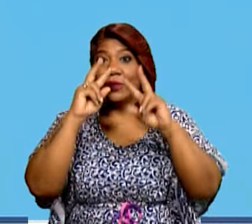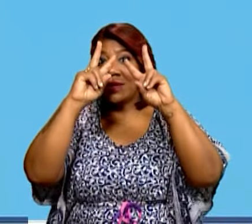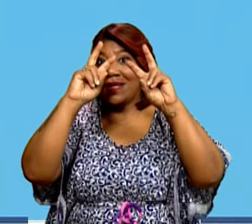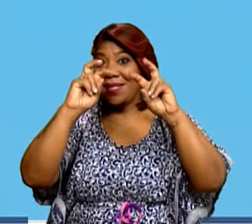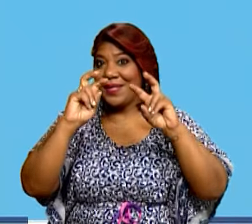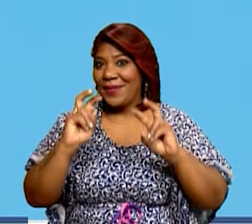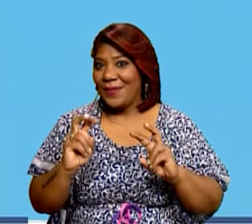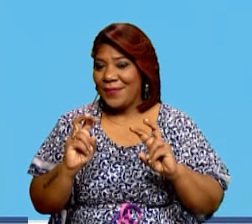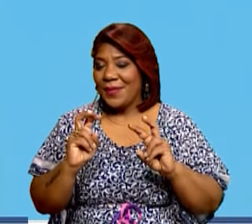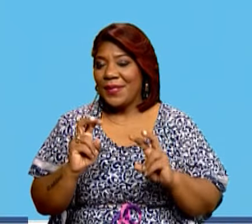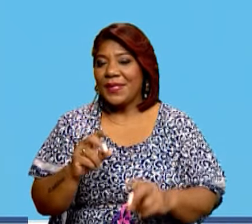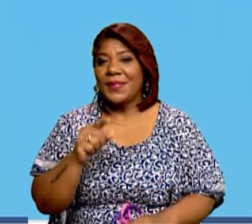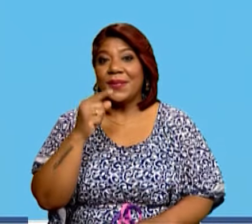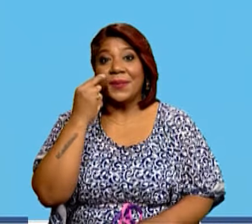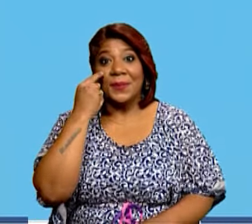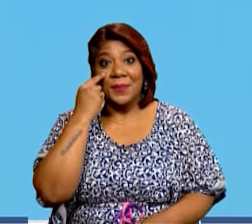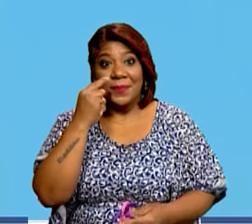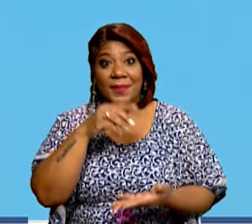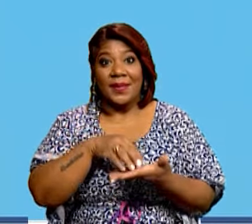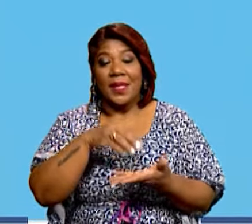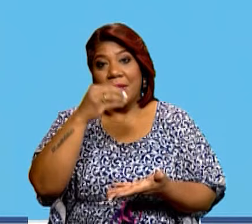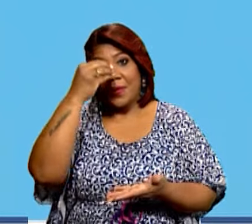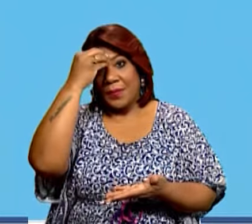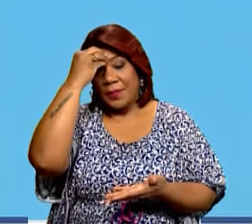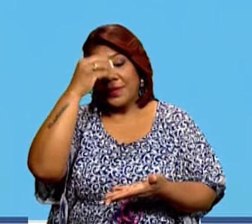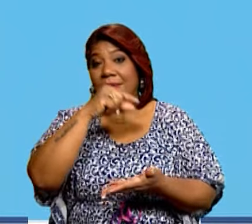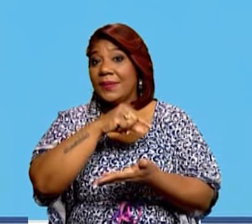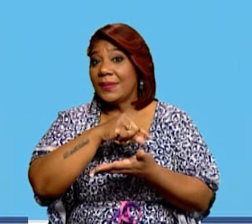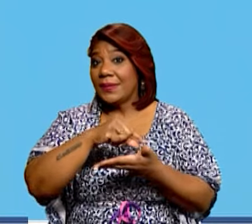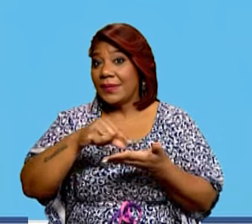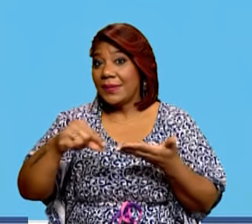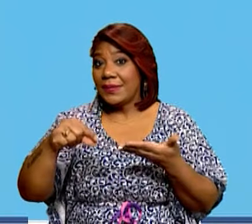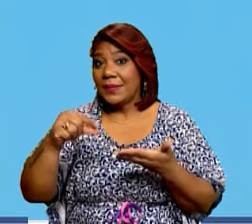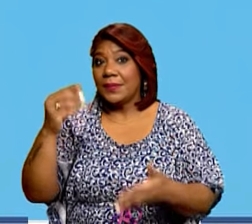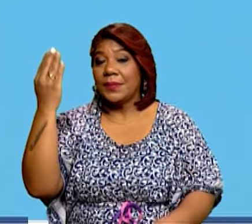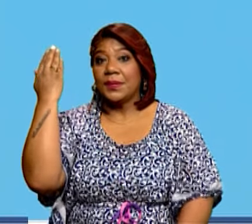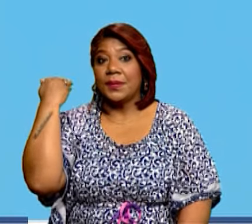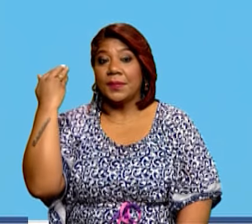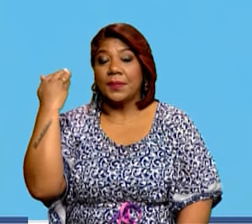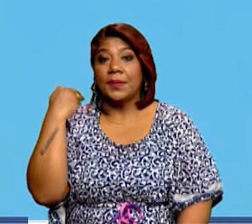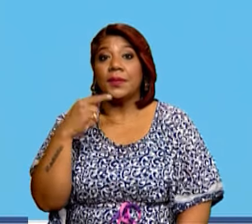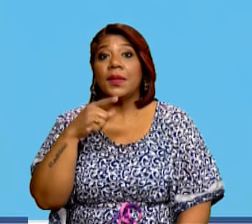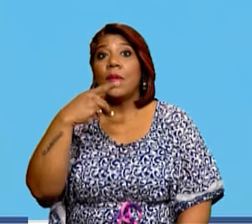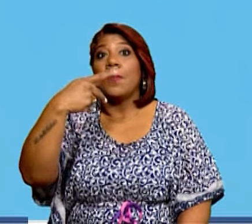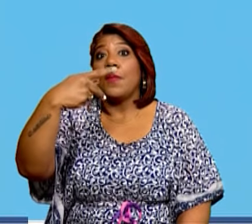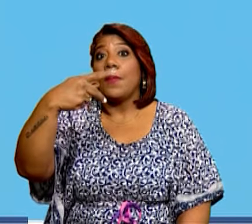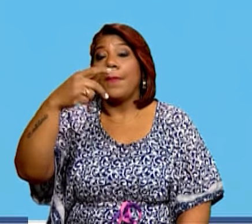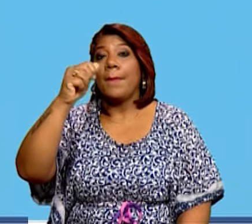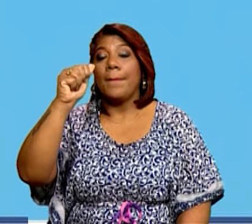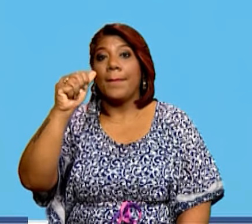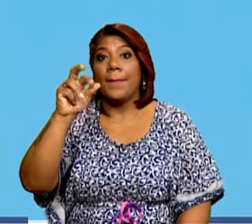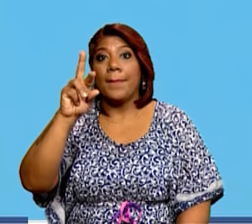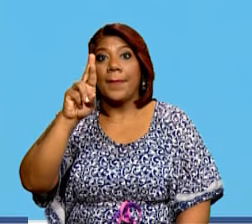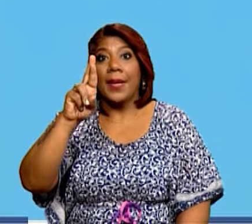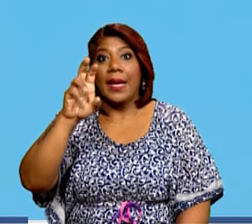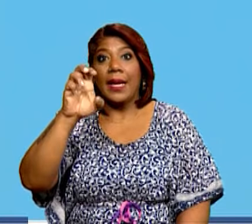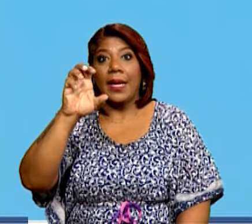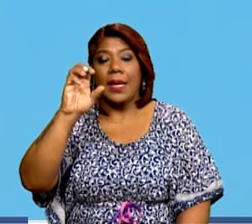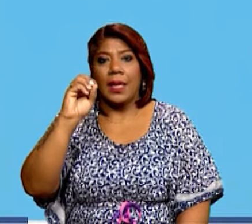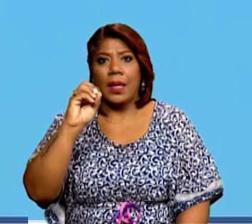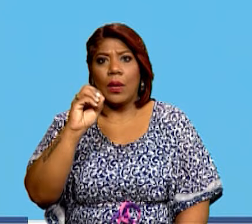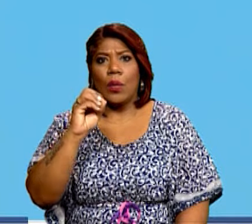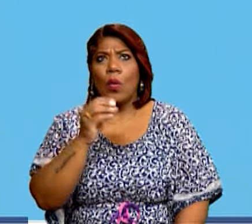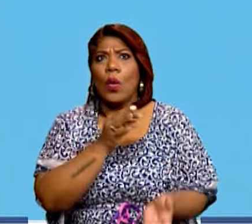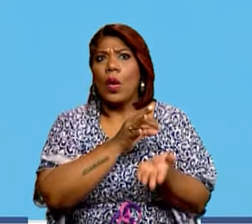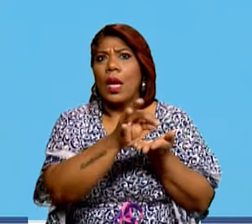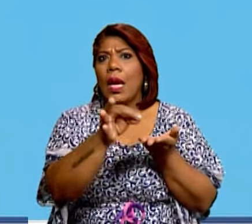repasamos la semana pasada, de las banderas de la provincia de Panamá y dónde están ubicados.